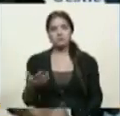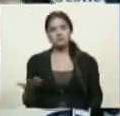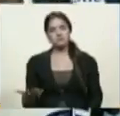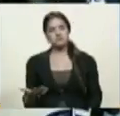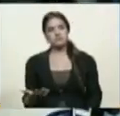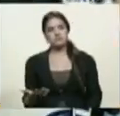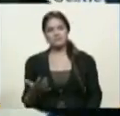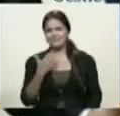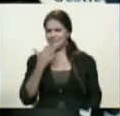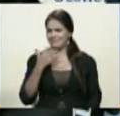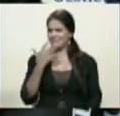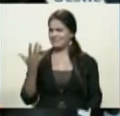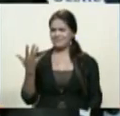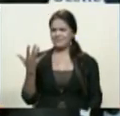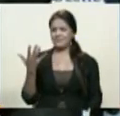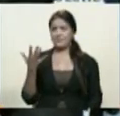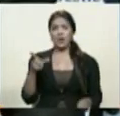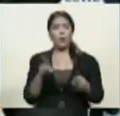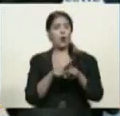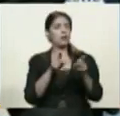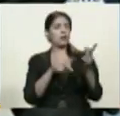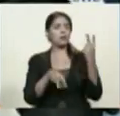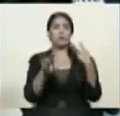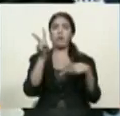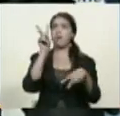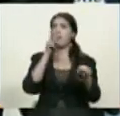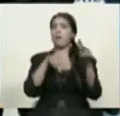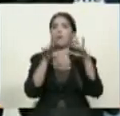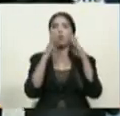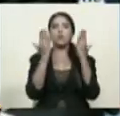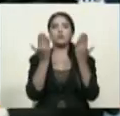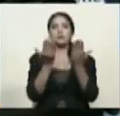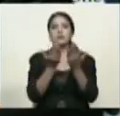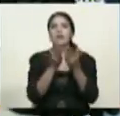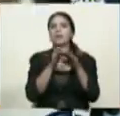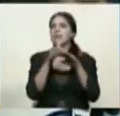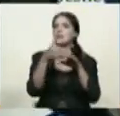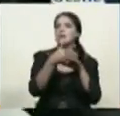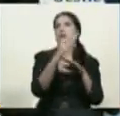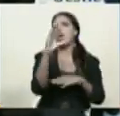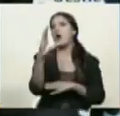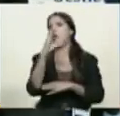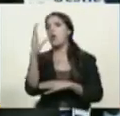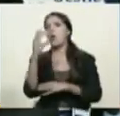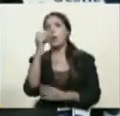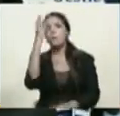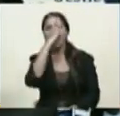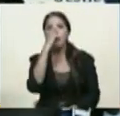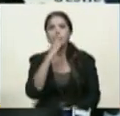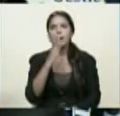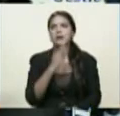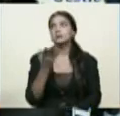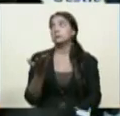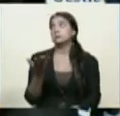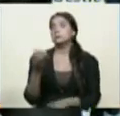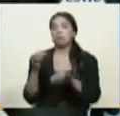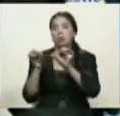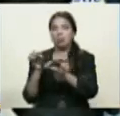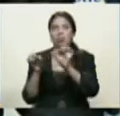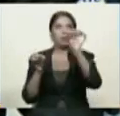una especie de tour mundial que va de islas del caribe a colombia de colombia brasil de brasil lo sabemos a